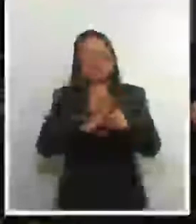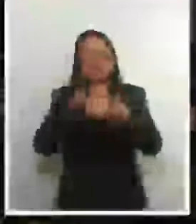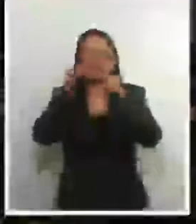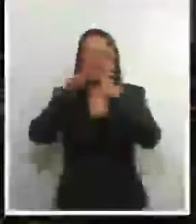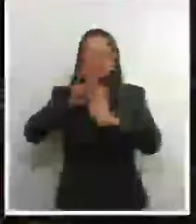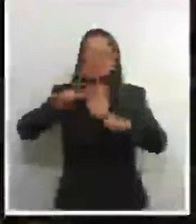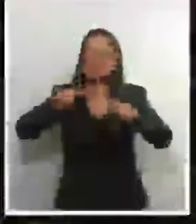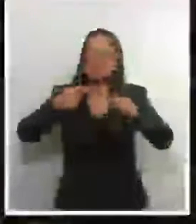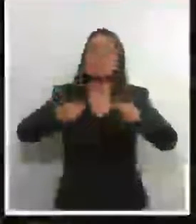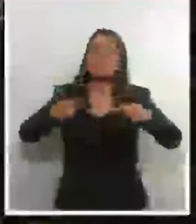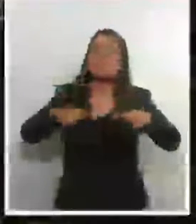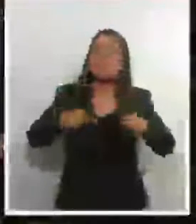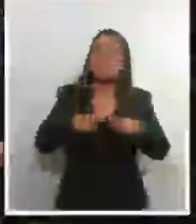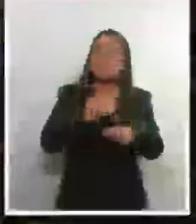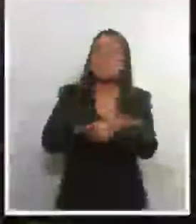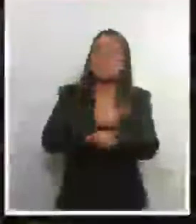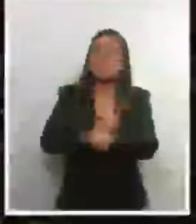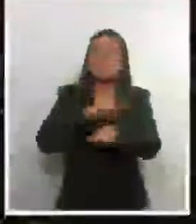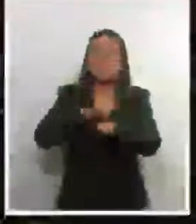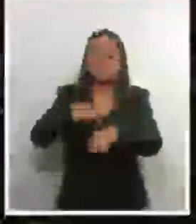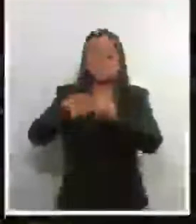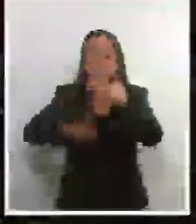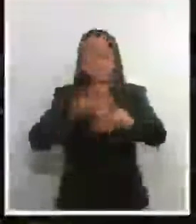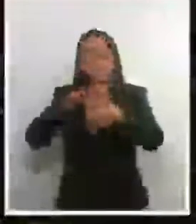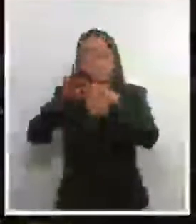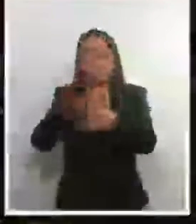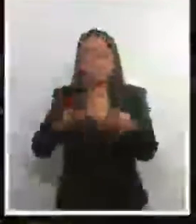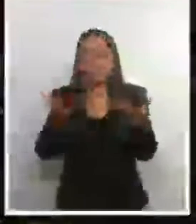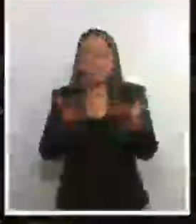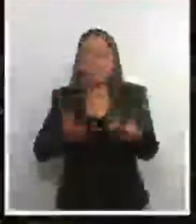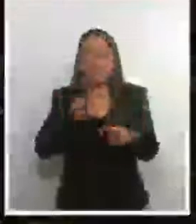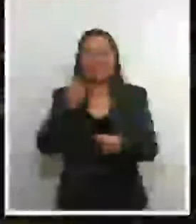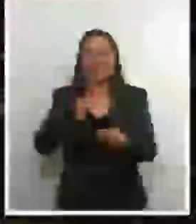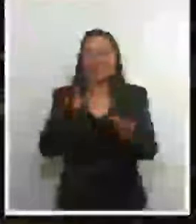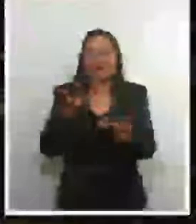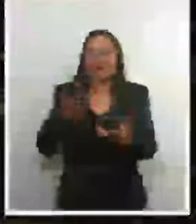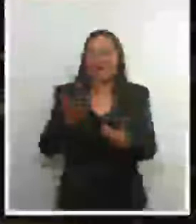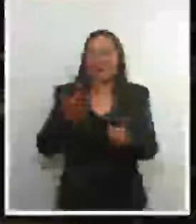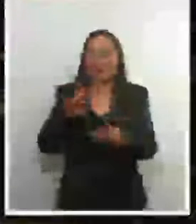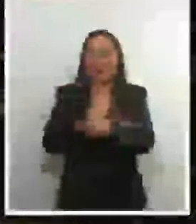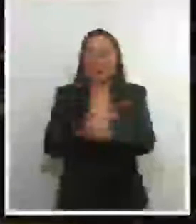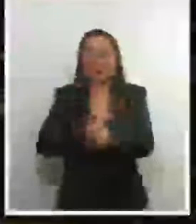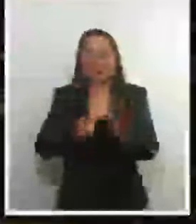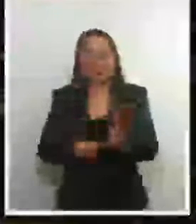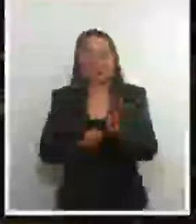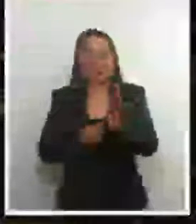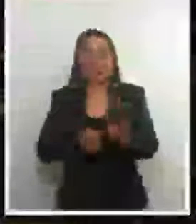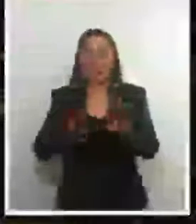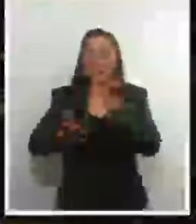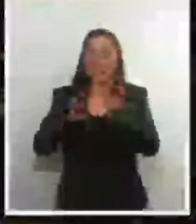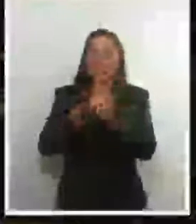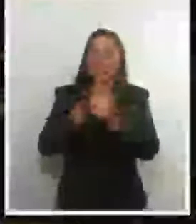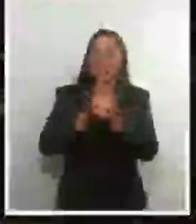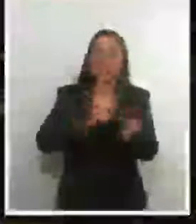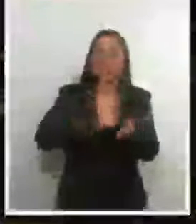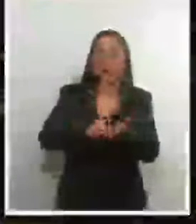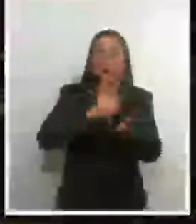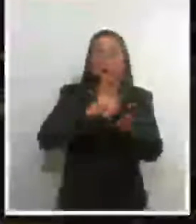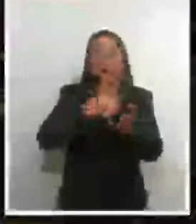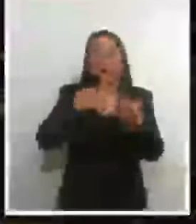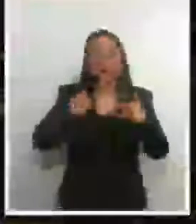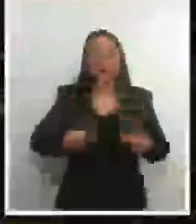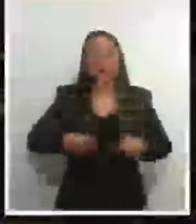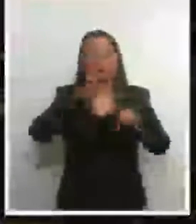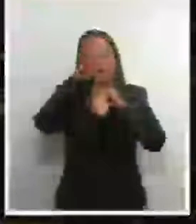las personas, la transparencia en sus procedimientos y actuaciones, la garantía del ejercicio de los derechos humanos